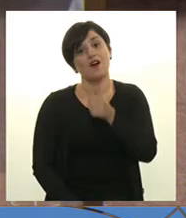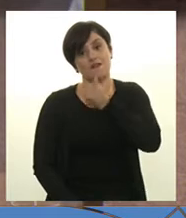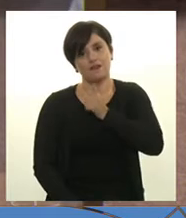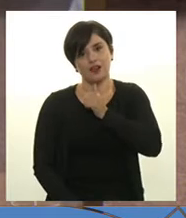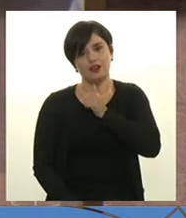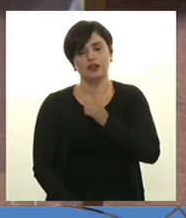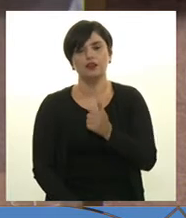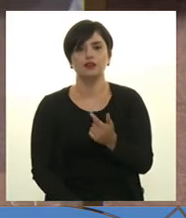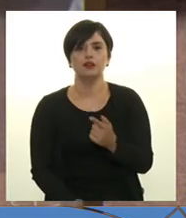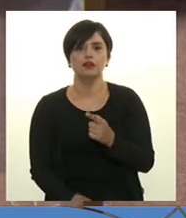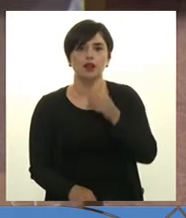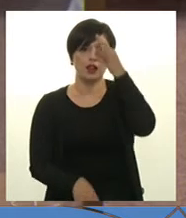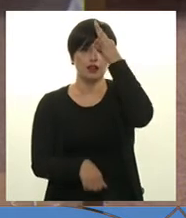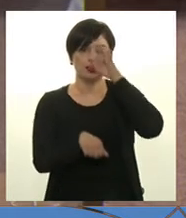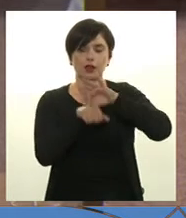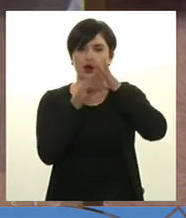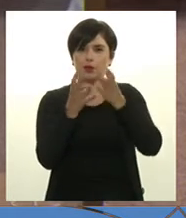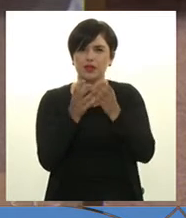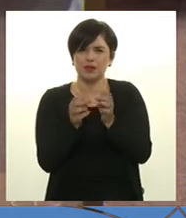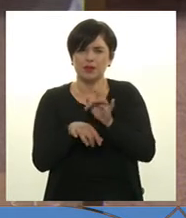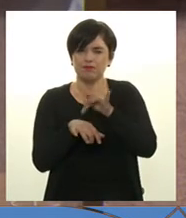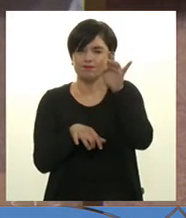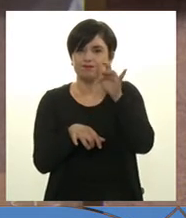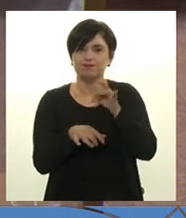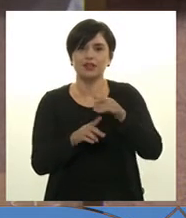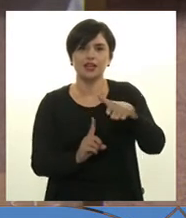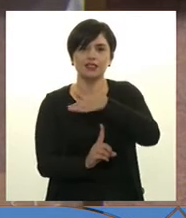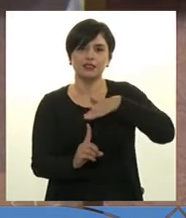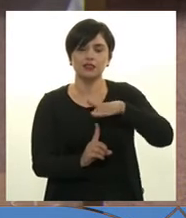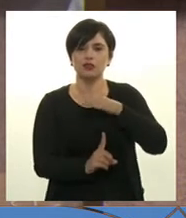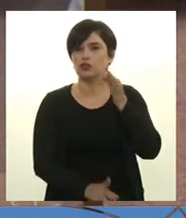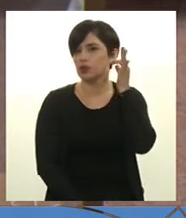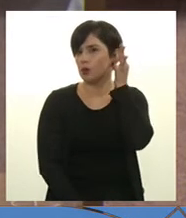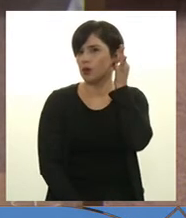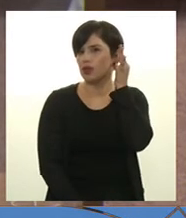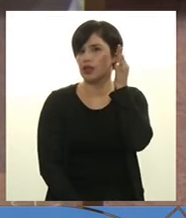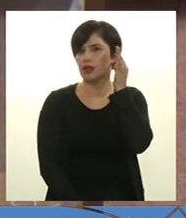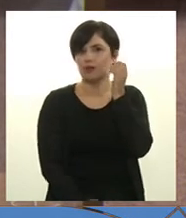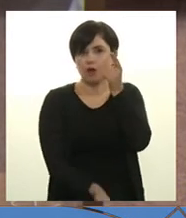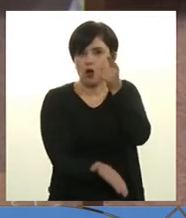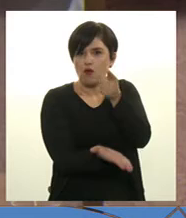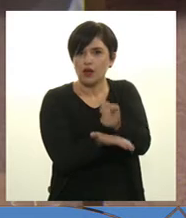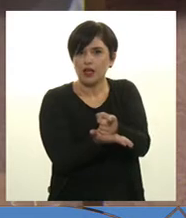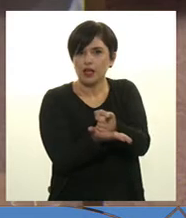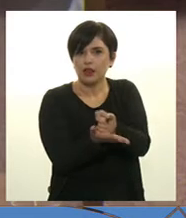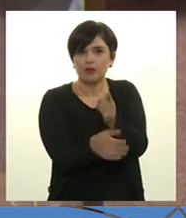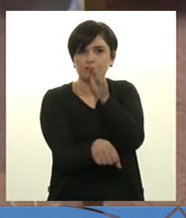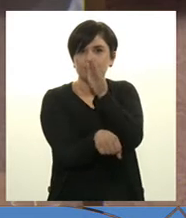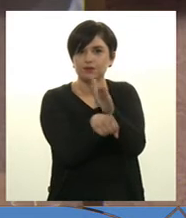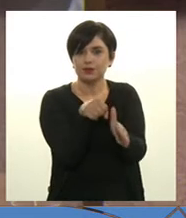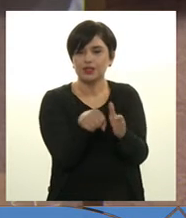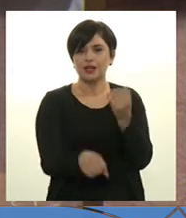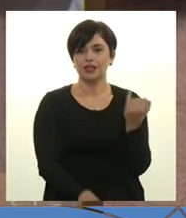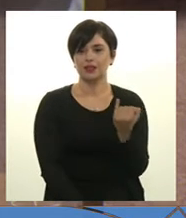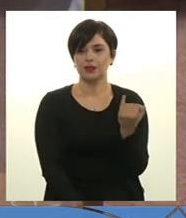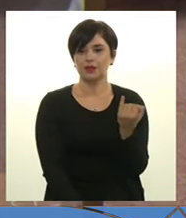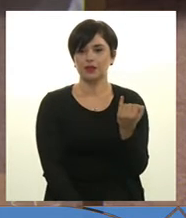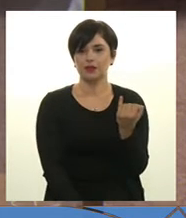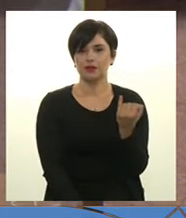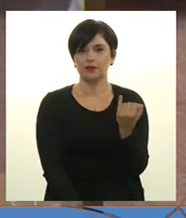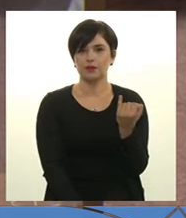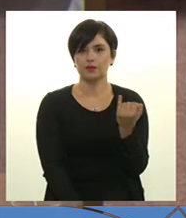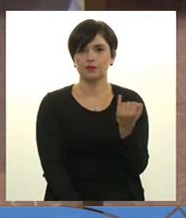pandemia agravó la situación de cientos de miles de mujeres que han sido forzadas a dejar la independencia financiera